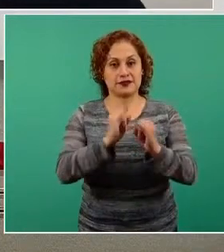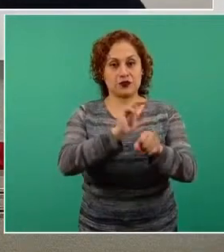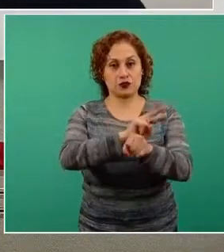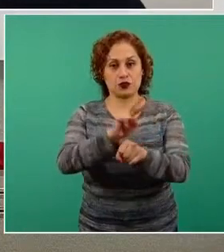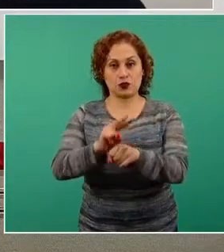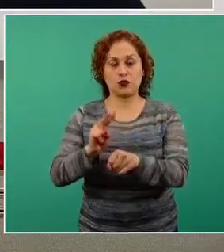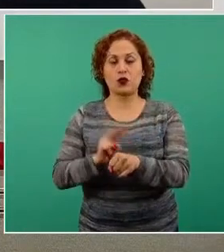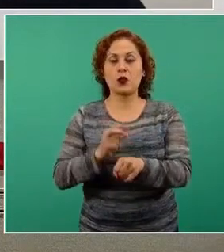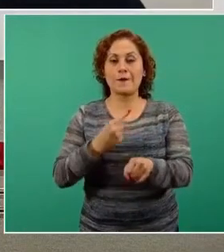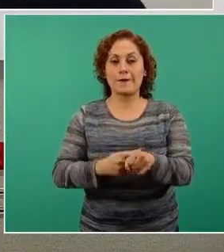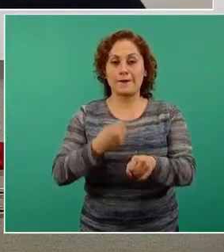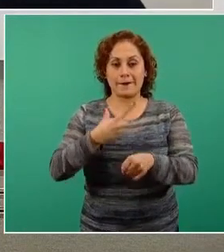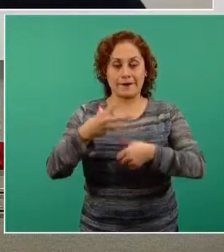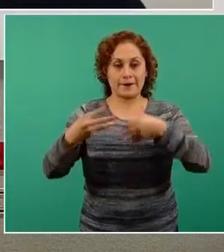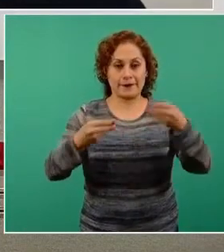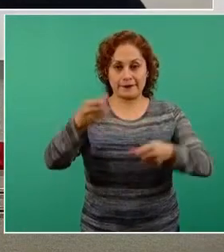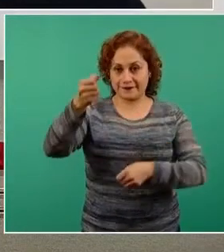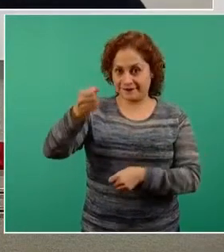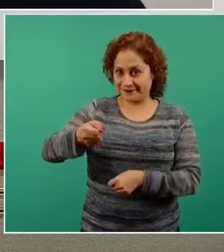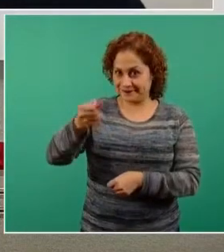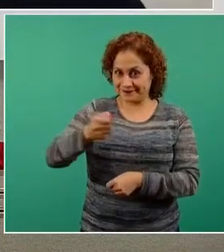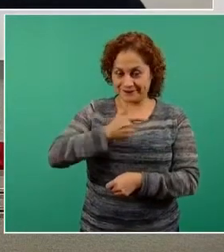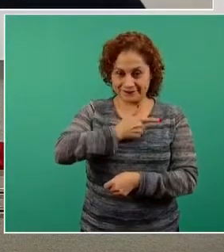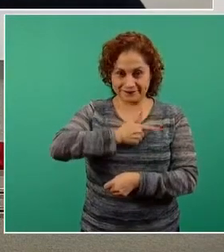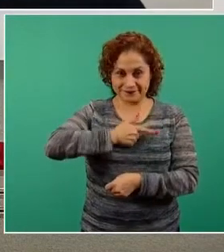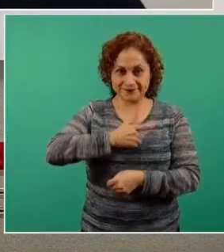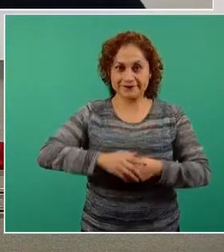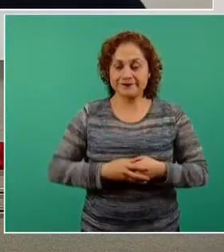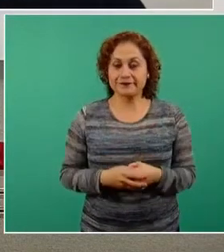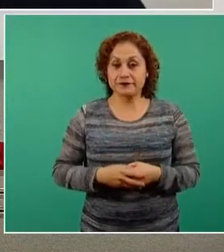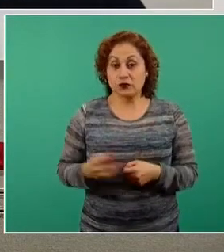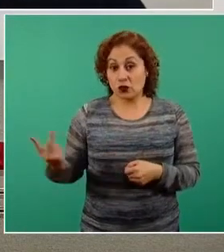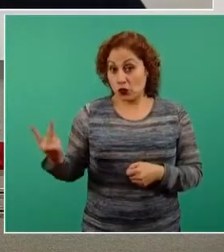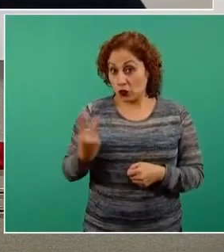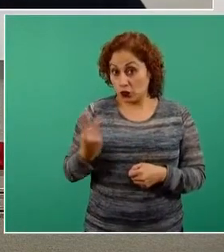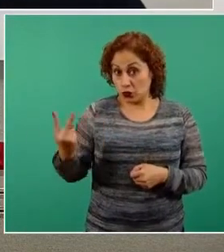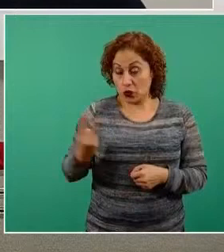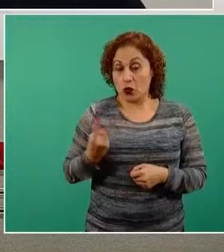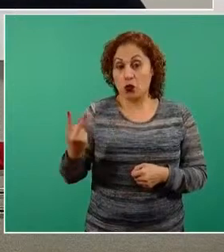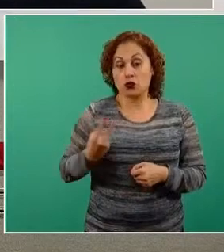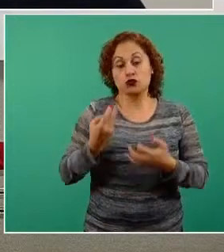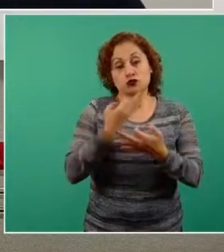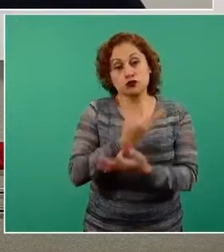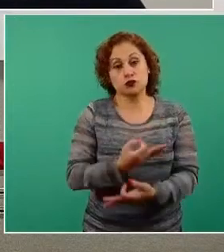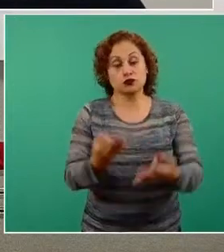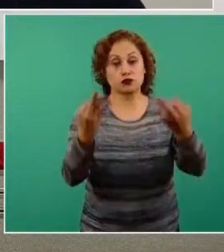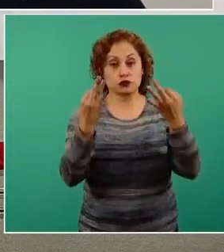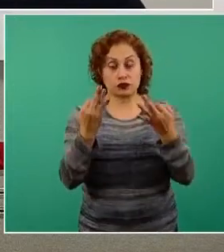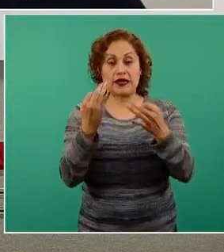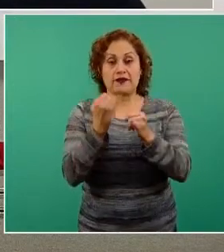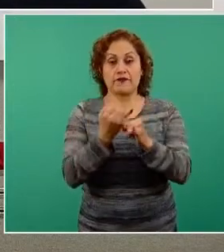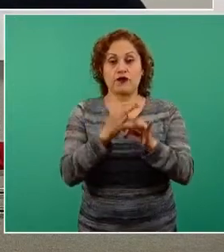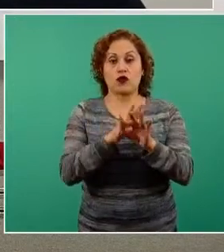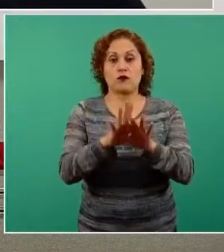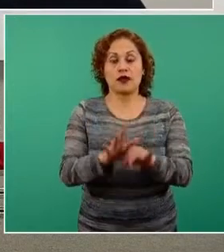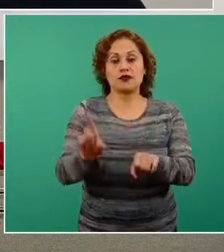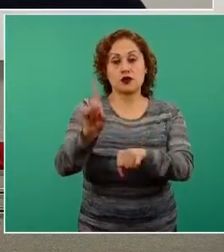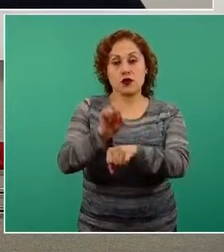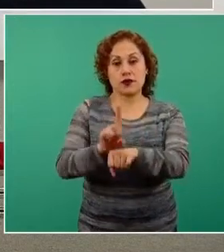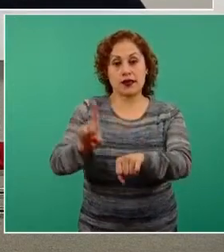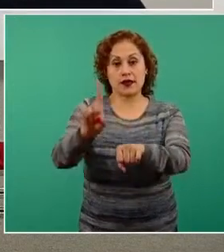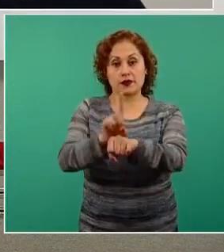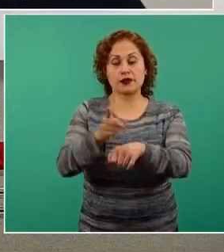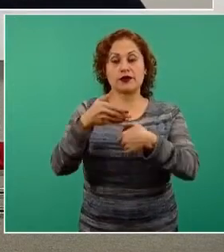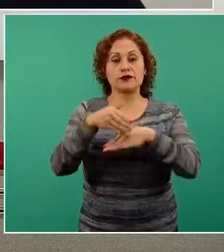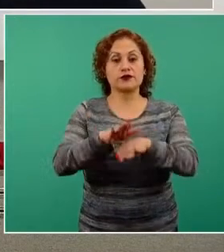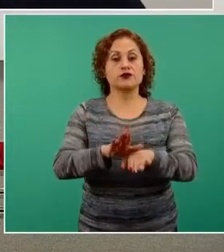mucho gusto. Estaremos compartiendo con ustedes, su servidor, el comunicado técnico diario sobre el estado que guarda